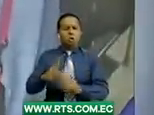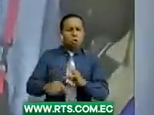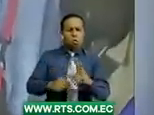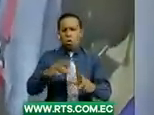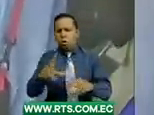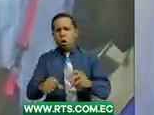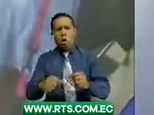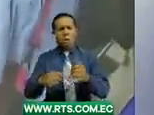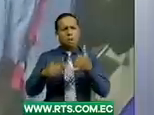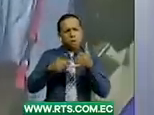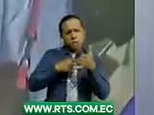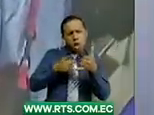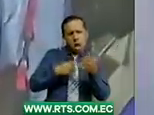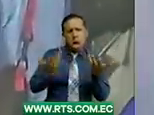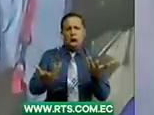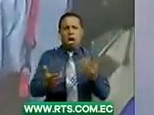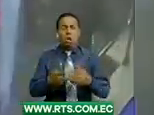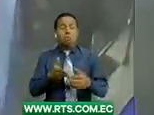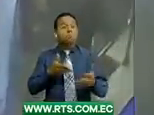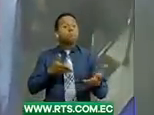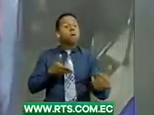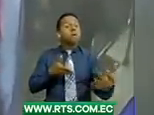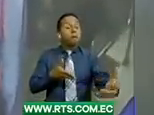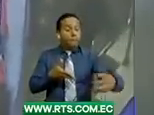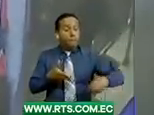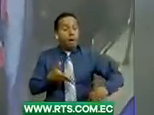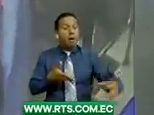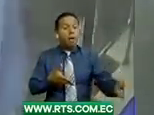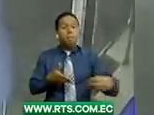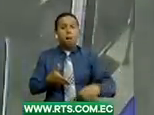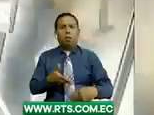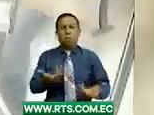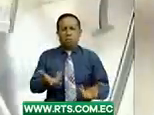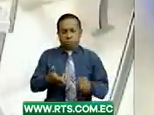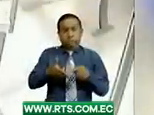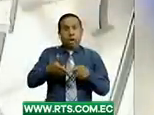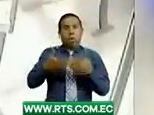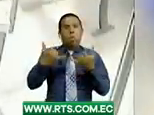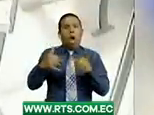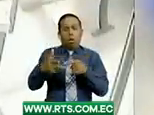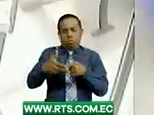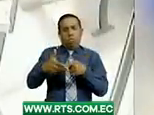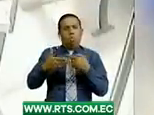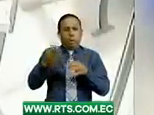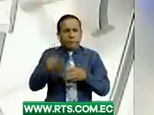Se llevaron teléfonos, celulares, apuntando a los pasajeros con armas de juguete.